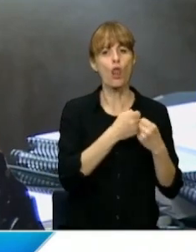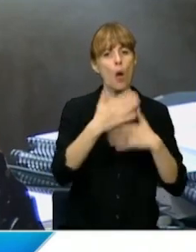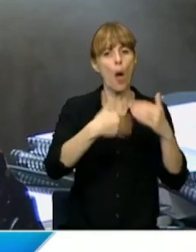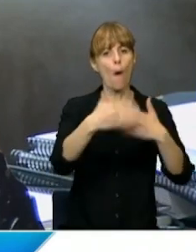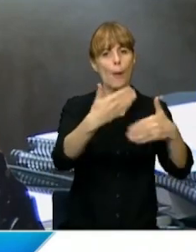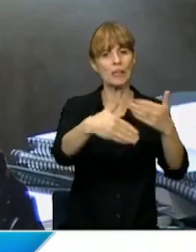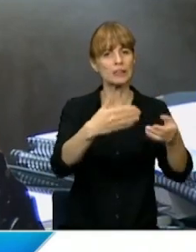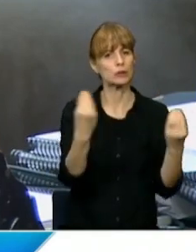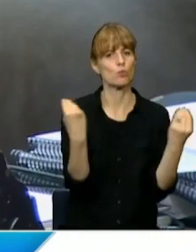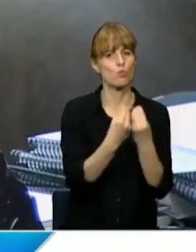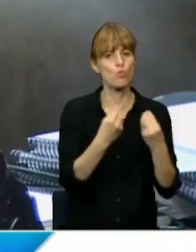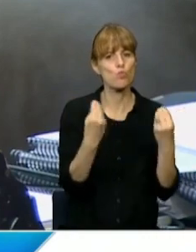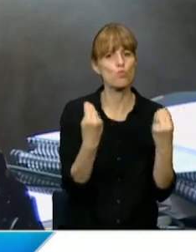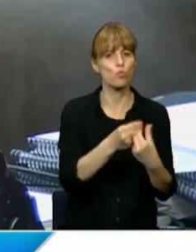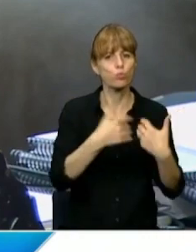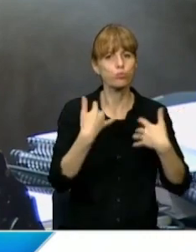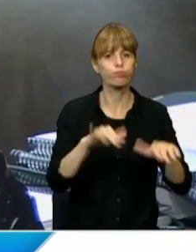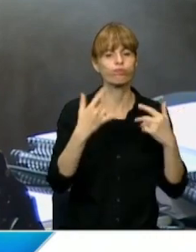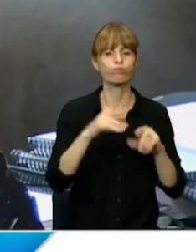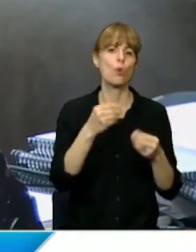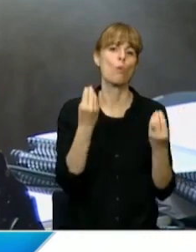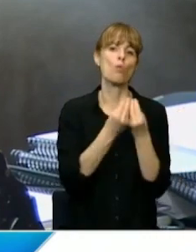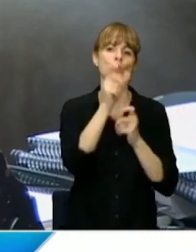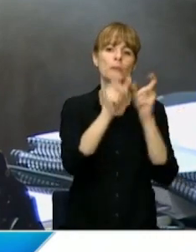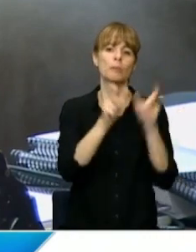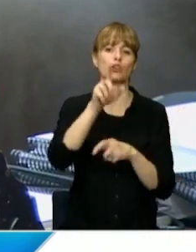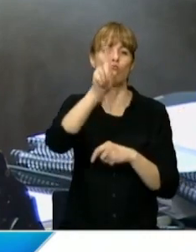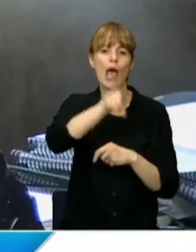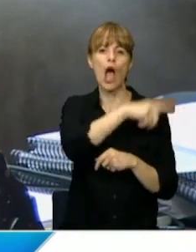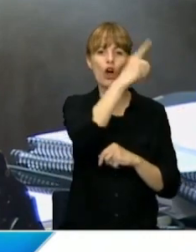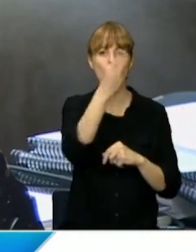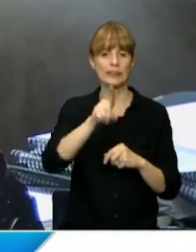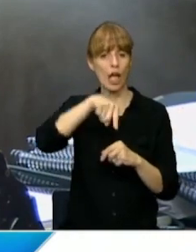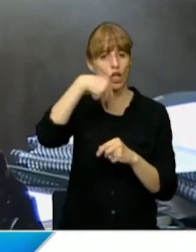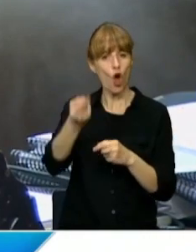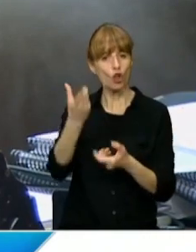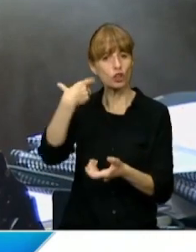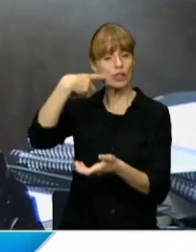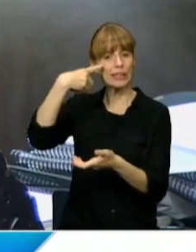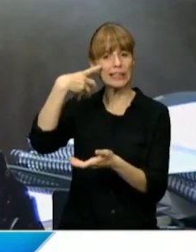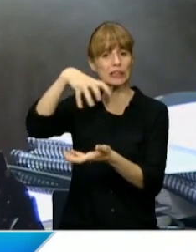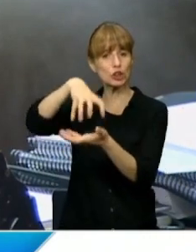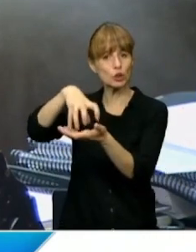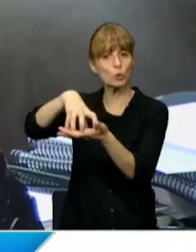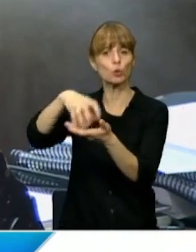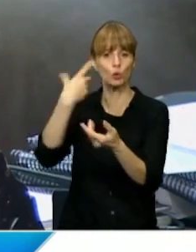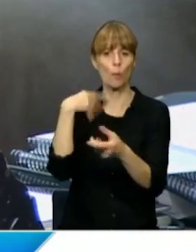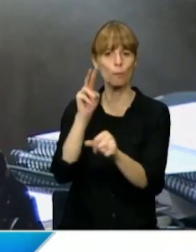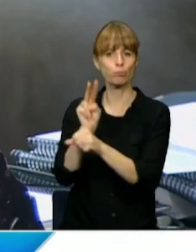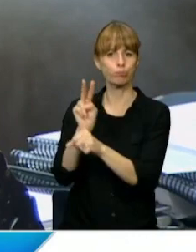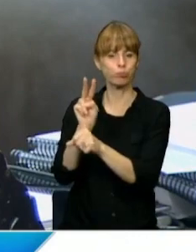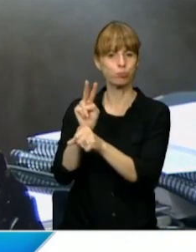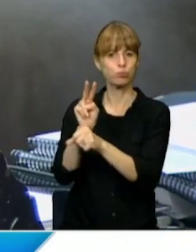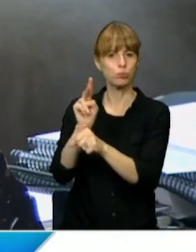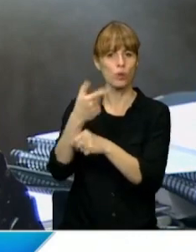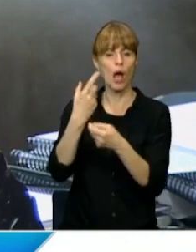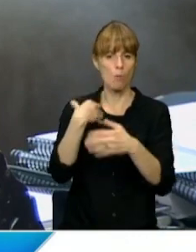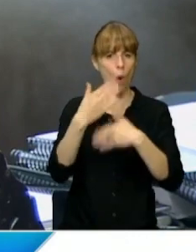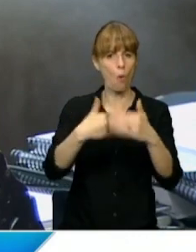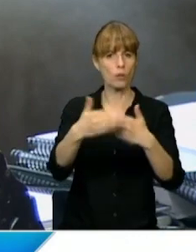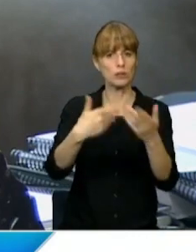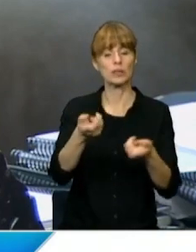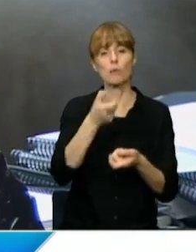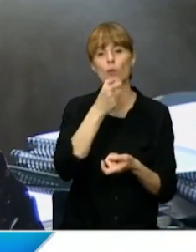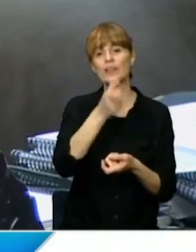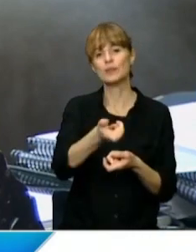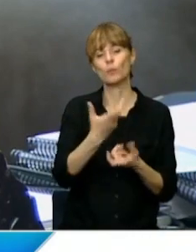avanzar muchísimo a muchísima gente del CONICET y de otros institutos que logramos proteger. Avanzamos mucho, no tenemos una respuesta que nos